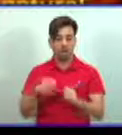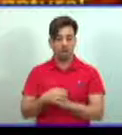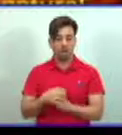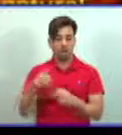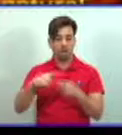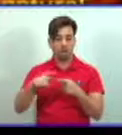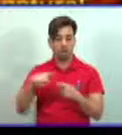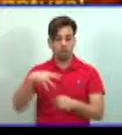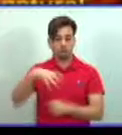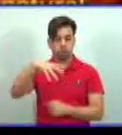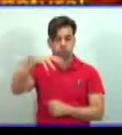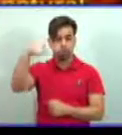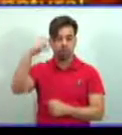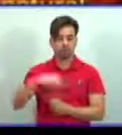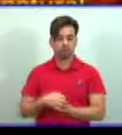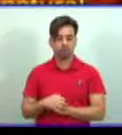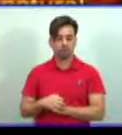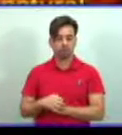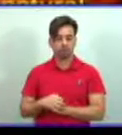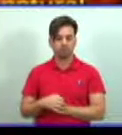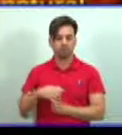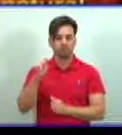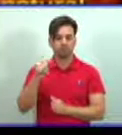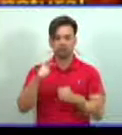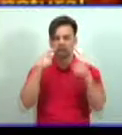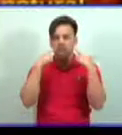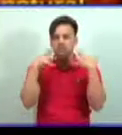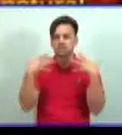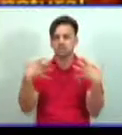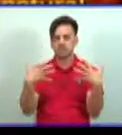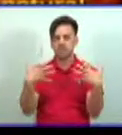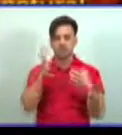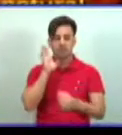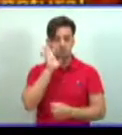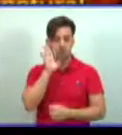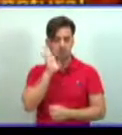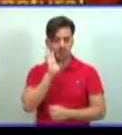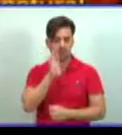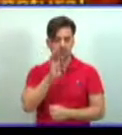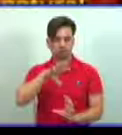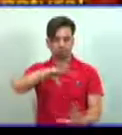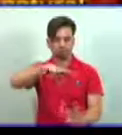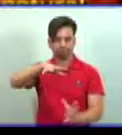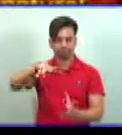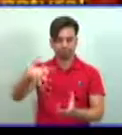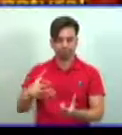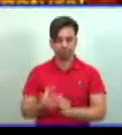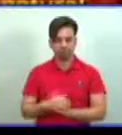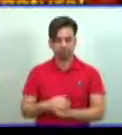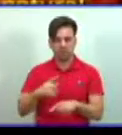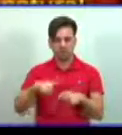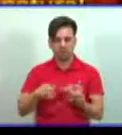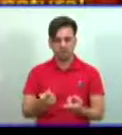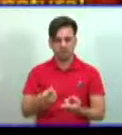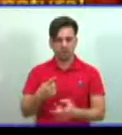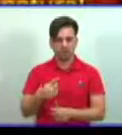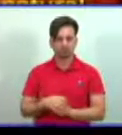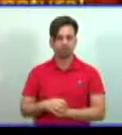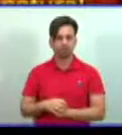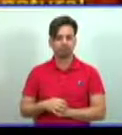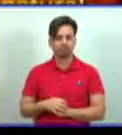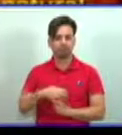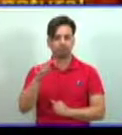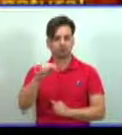un elemento esencial en la contaminación ambiental, pues la explotación de combustibles fósiles emite